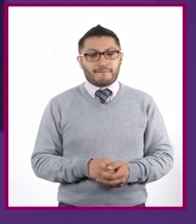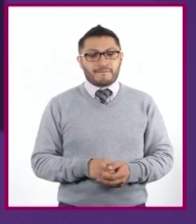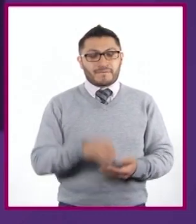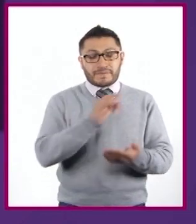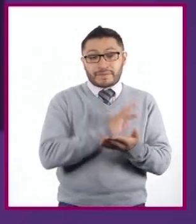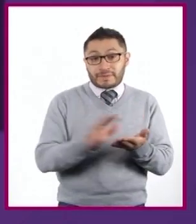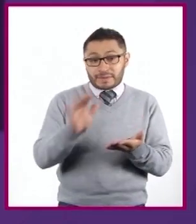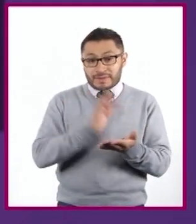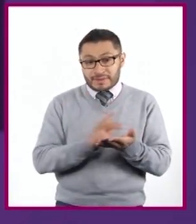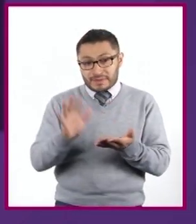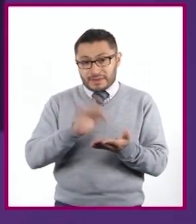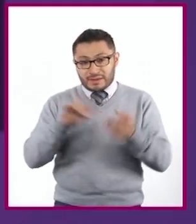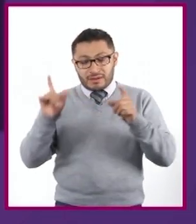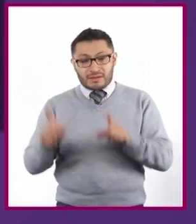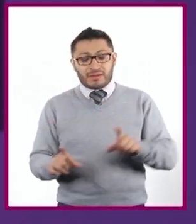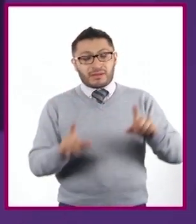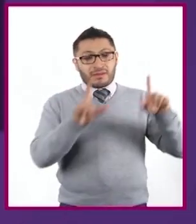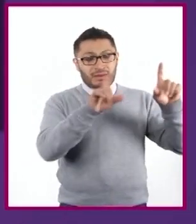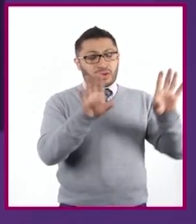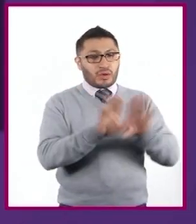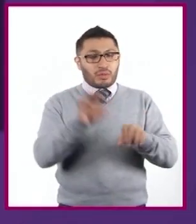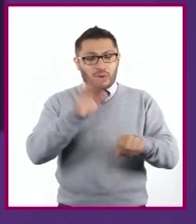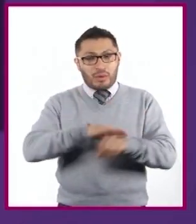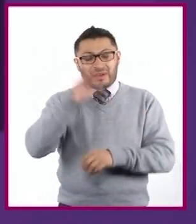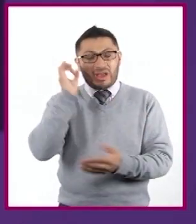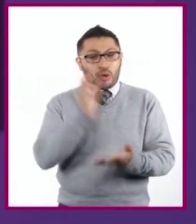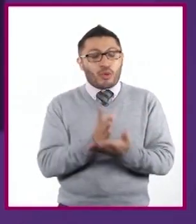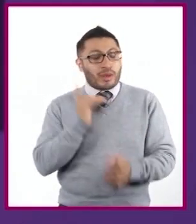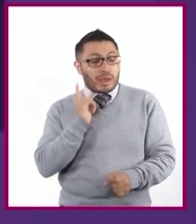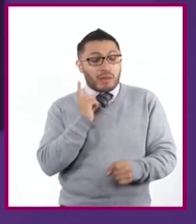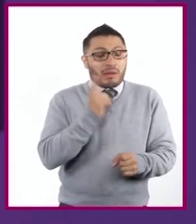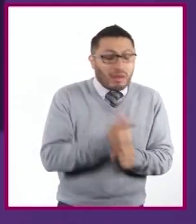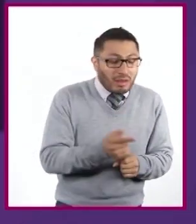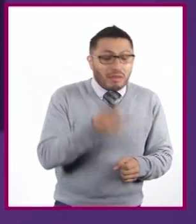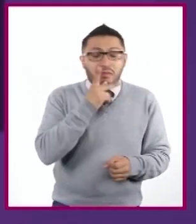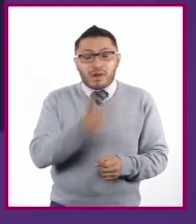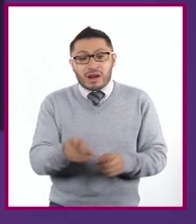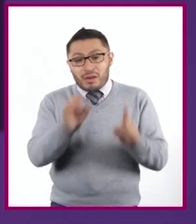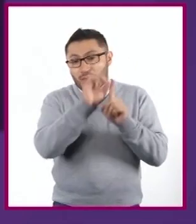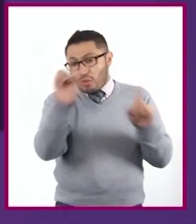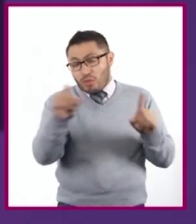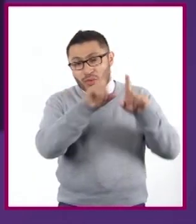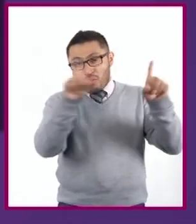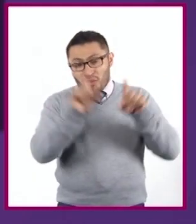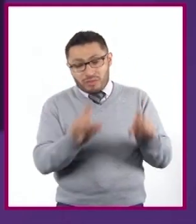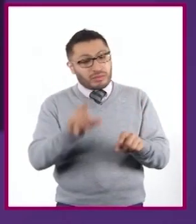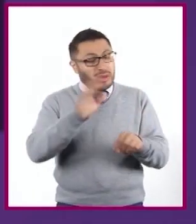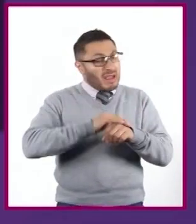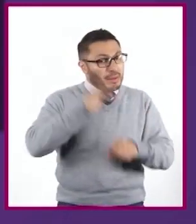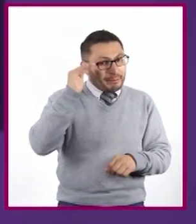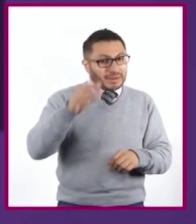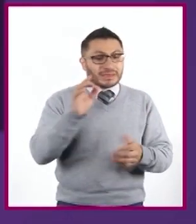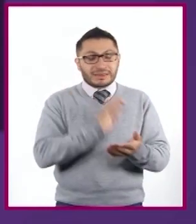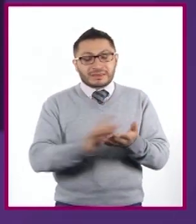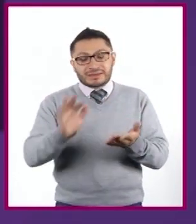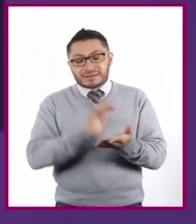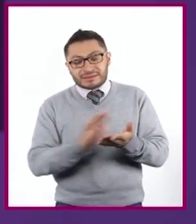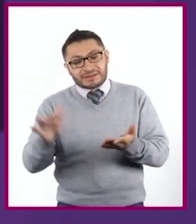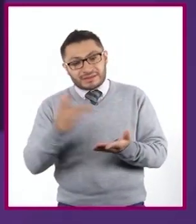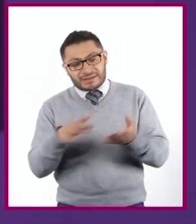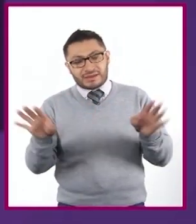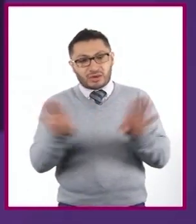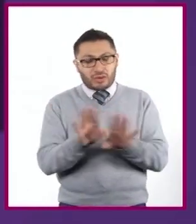Leer es más que solo descifrar palabras, oraciones y párrafos. Leer